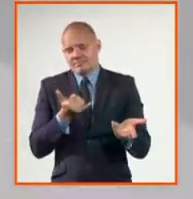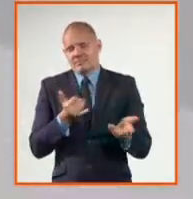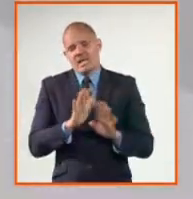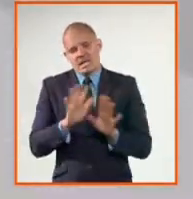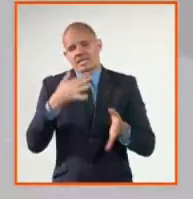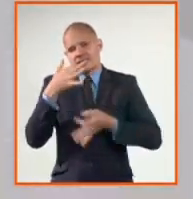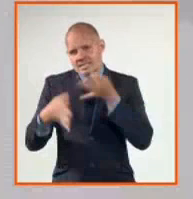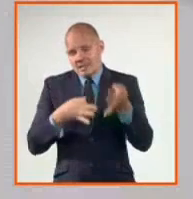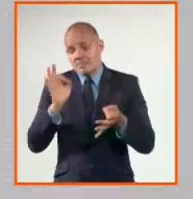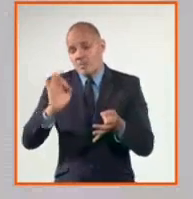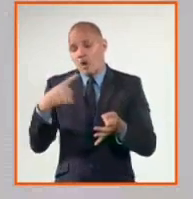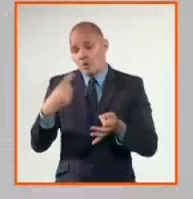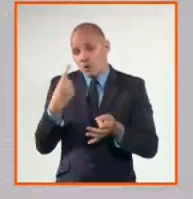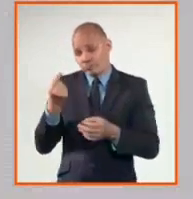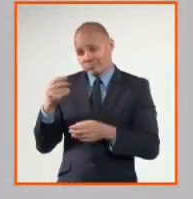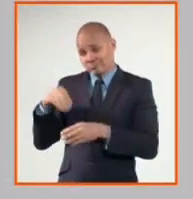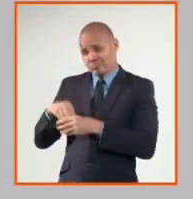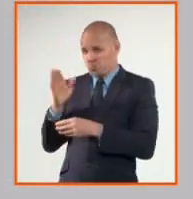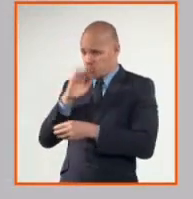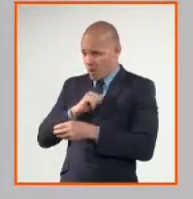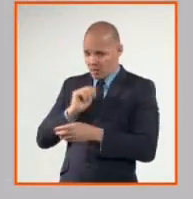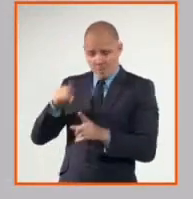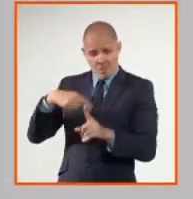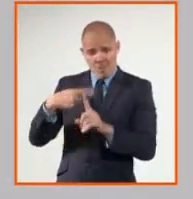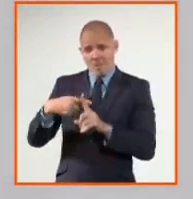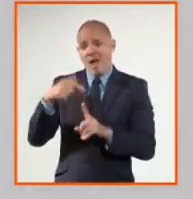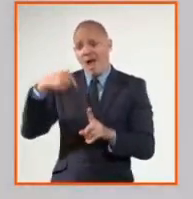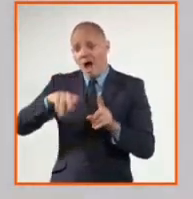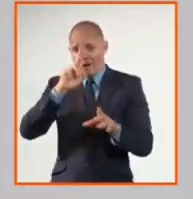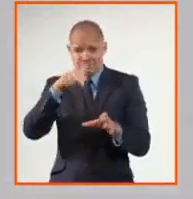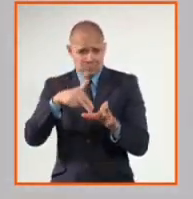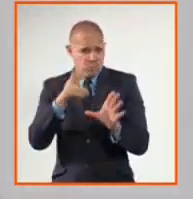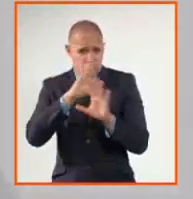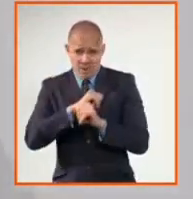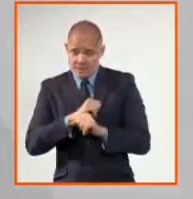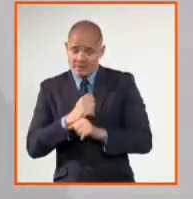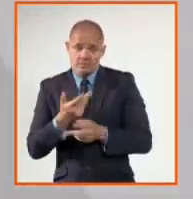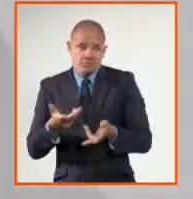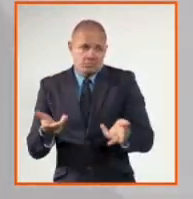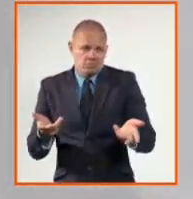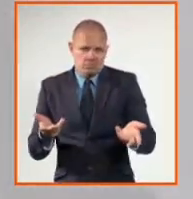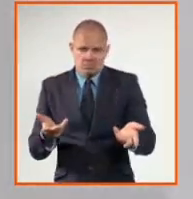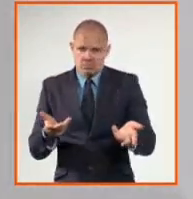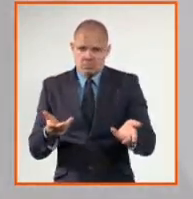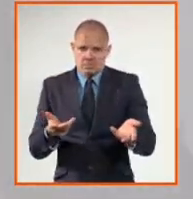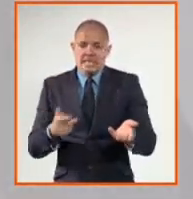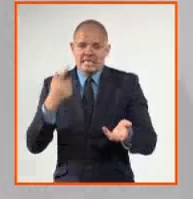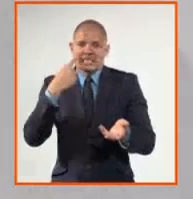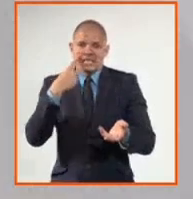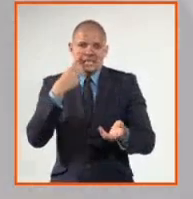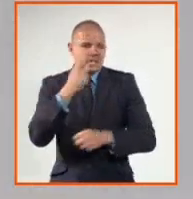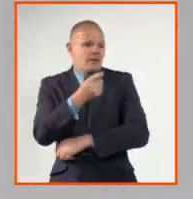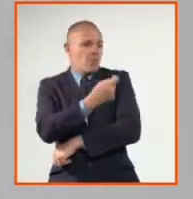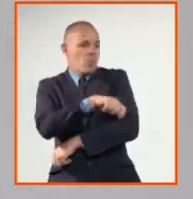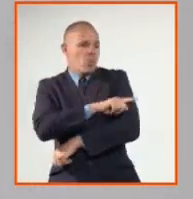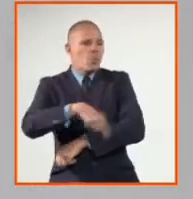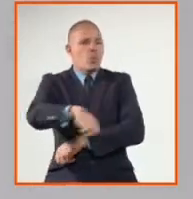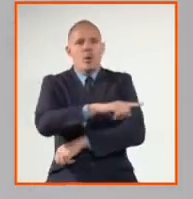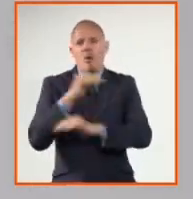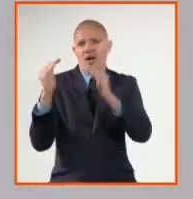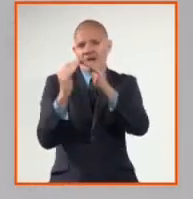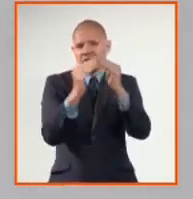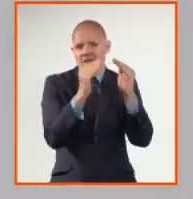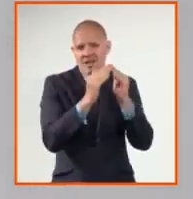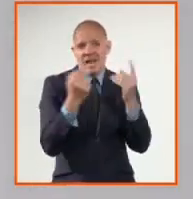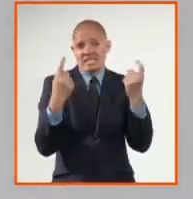juntamos con las reservas sino que nos juntamos con la energía para poder cubrir el la demanda en el horario y ha hecho que